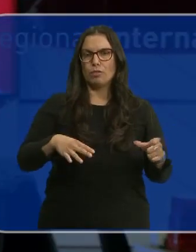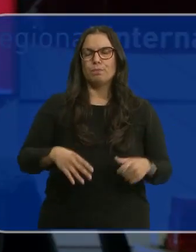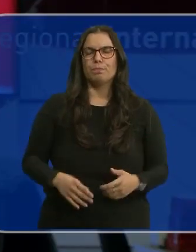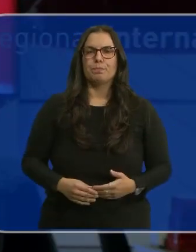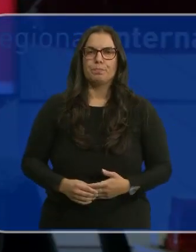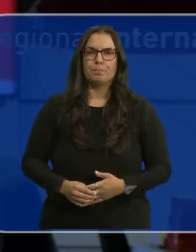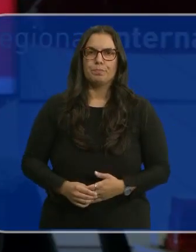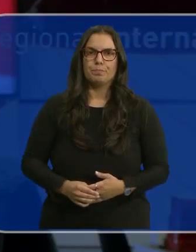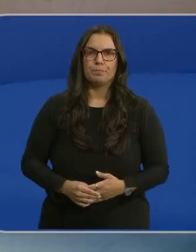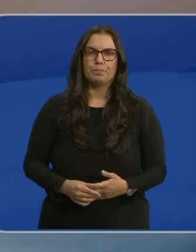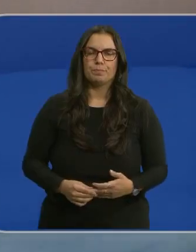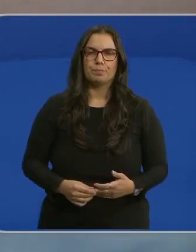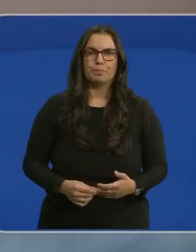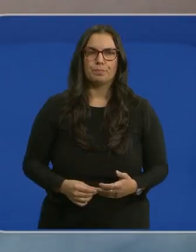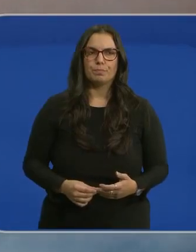de una crisis.